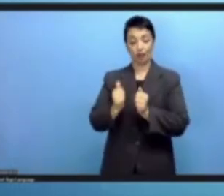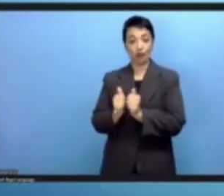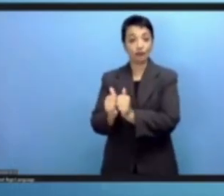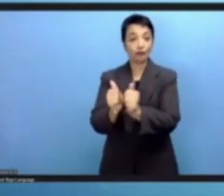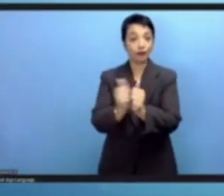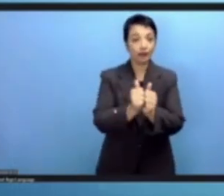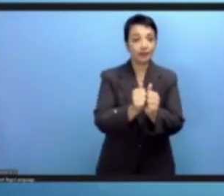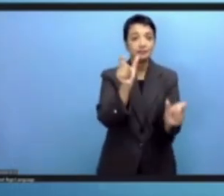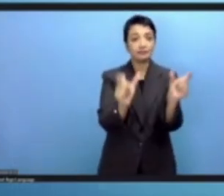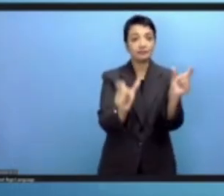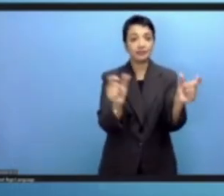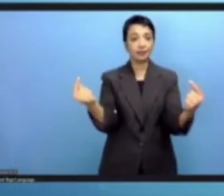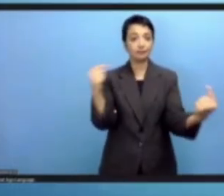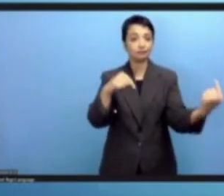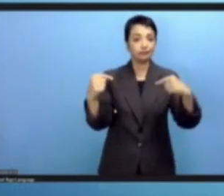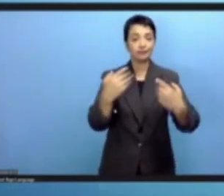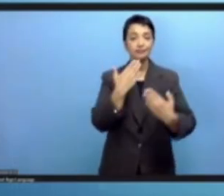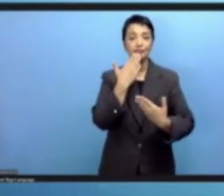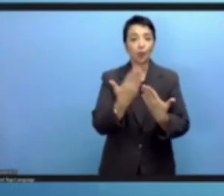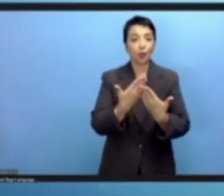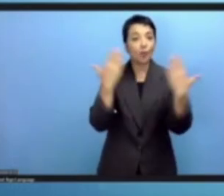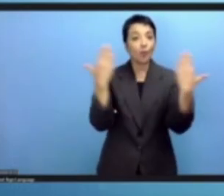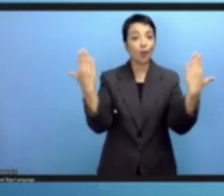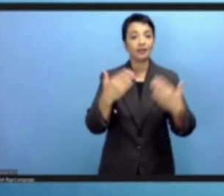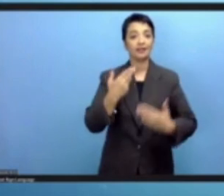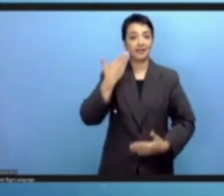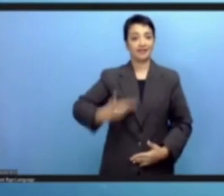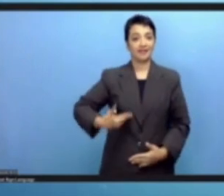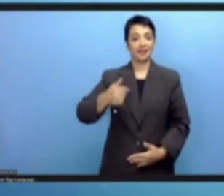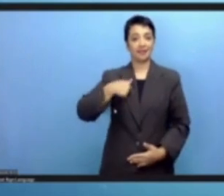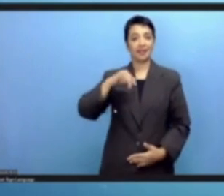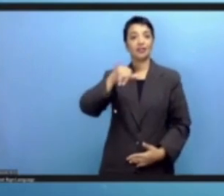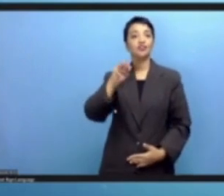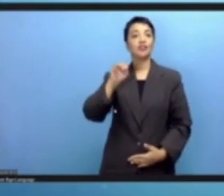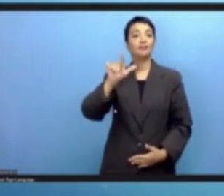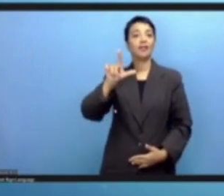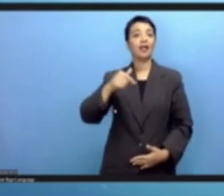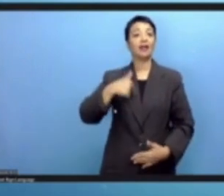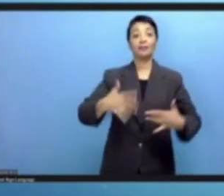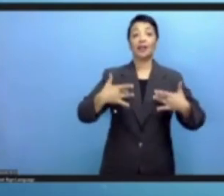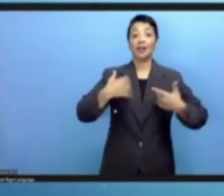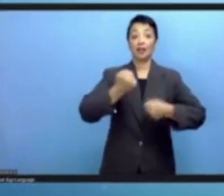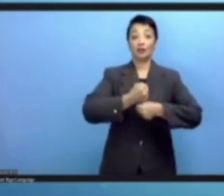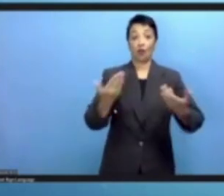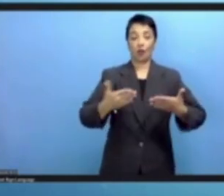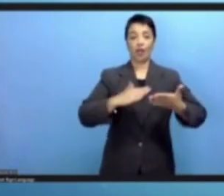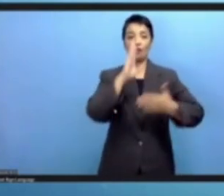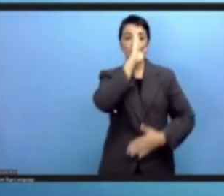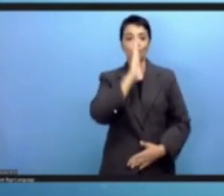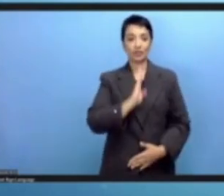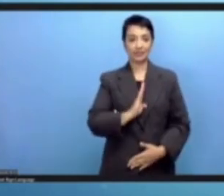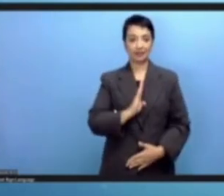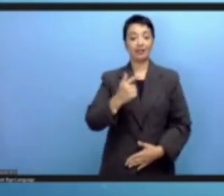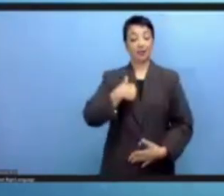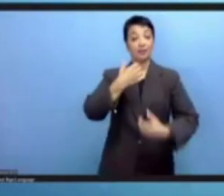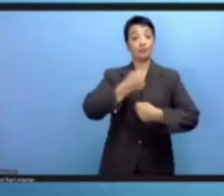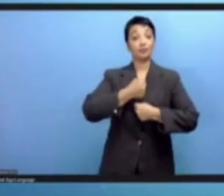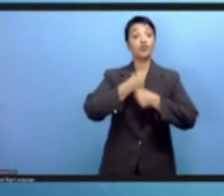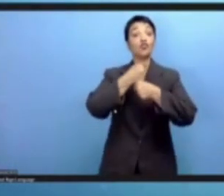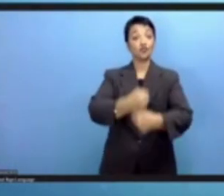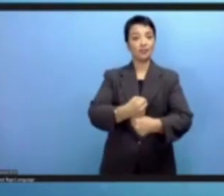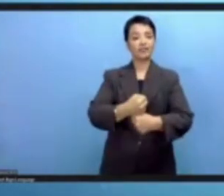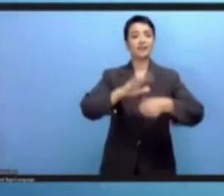participantes del Jefe buenos días Soy yamila venturina soy de Brasil y vivo allí hoy